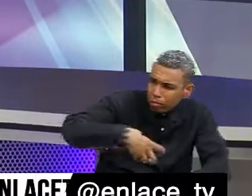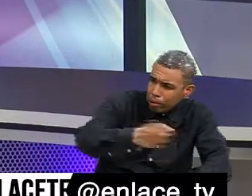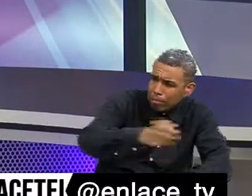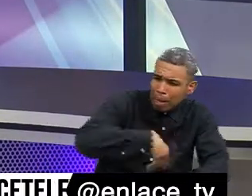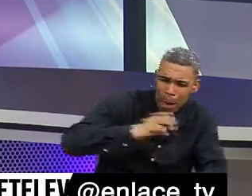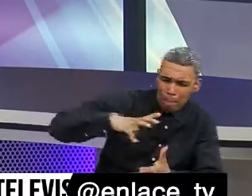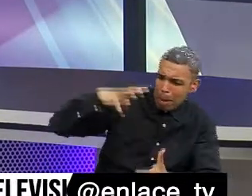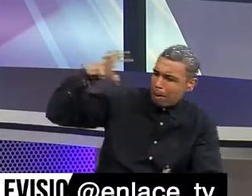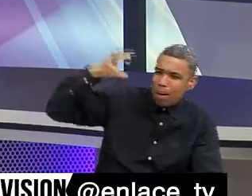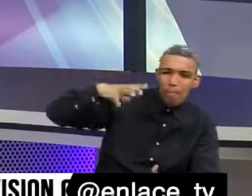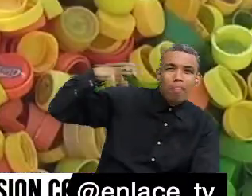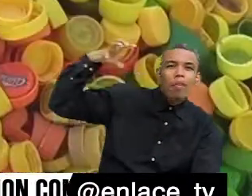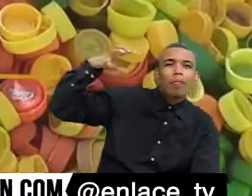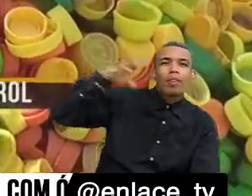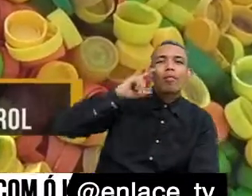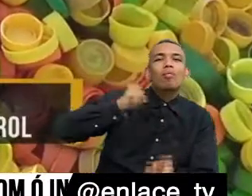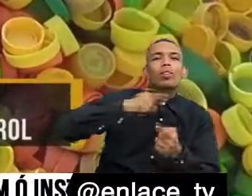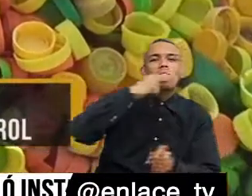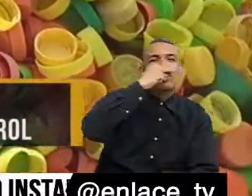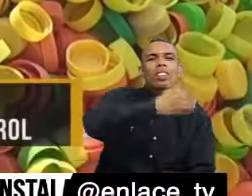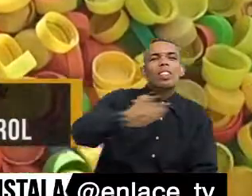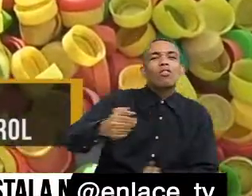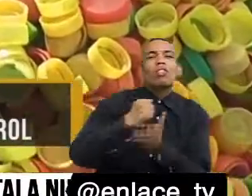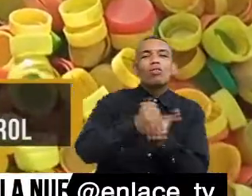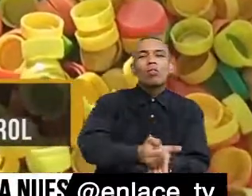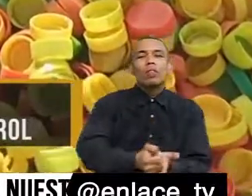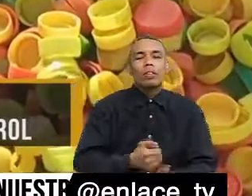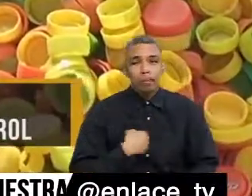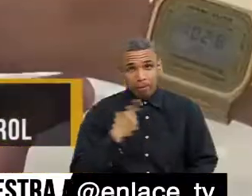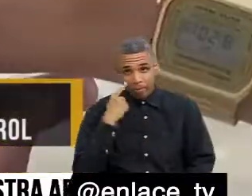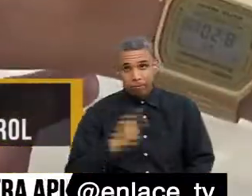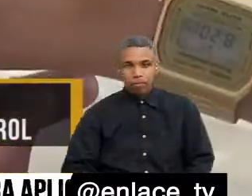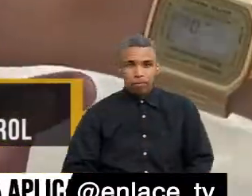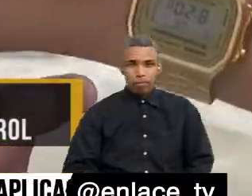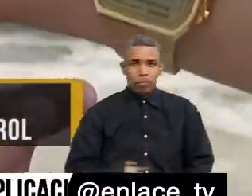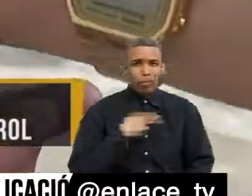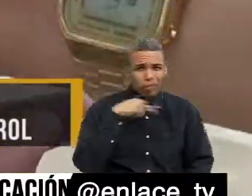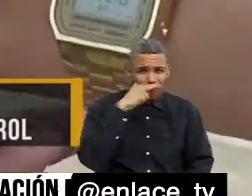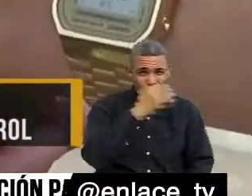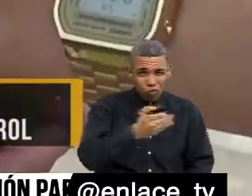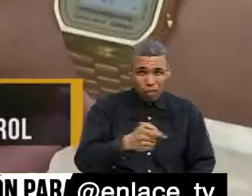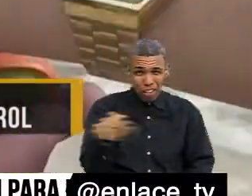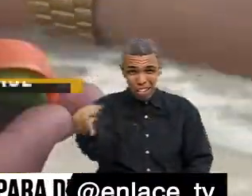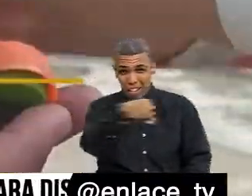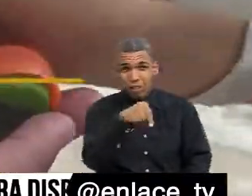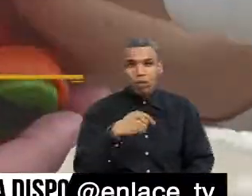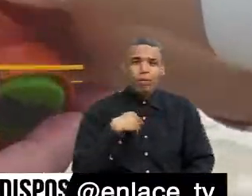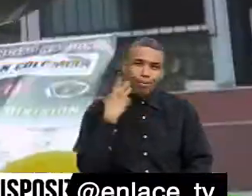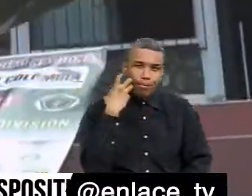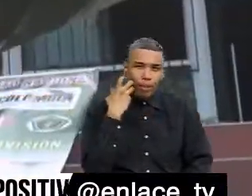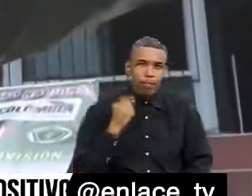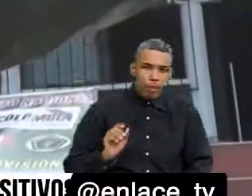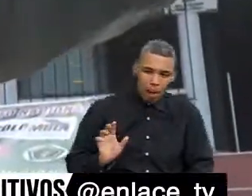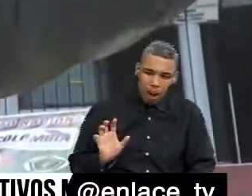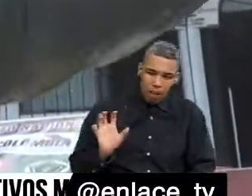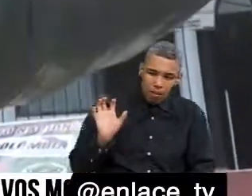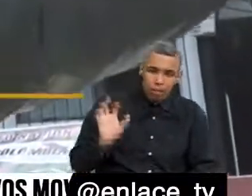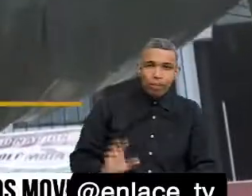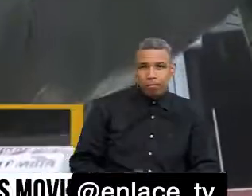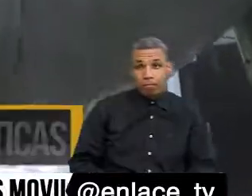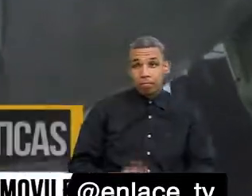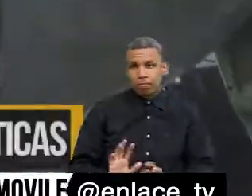por la vida y contribuir a la sanidad de los niños que padecen cáncer en la misión de la recolección de las tapas plásticas de